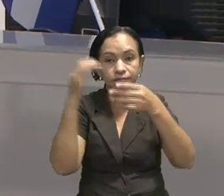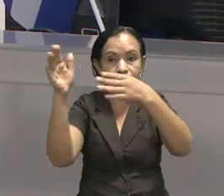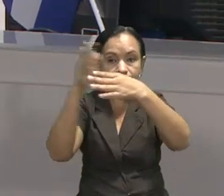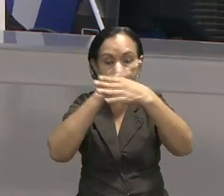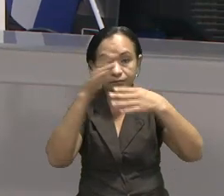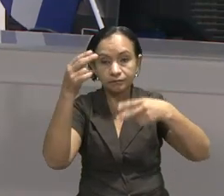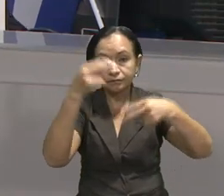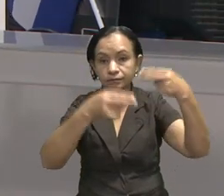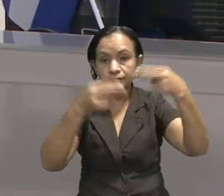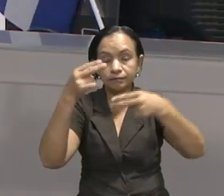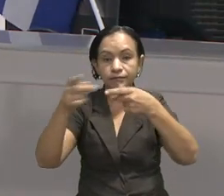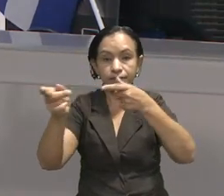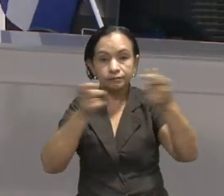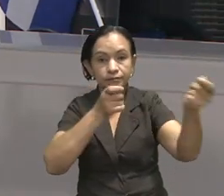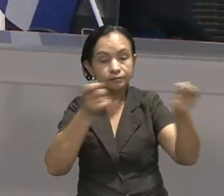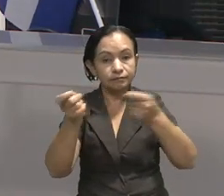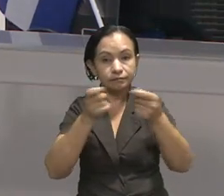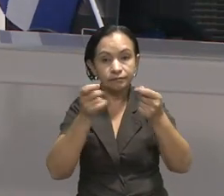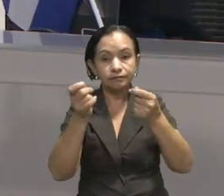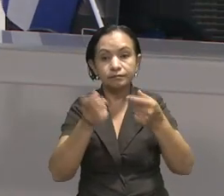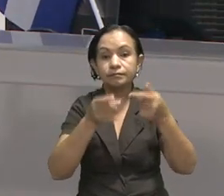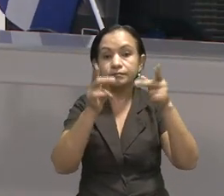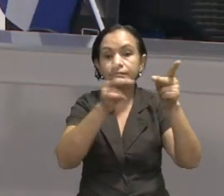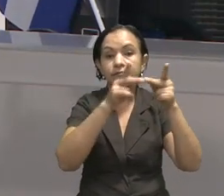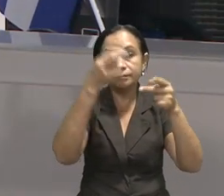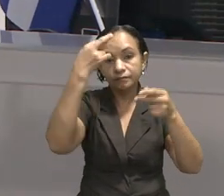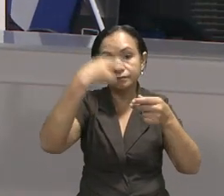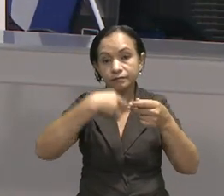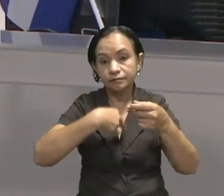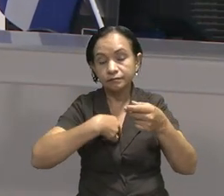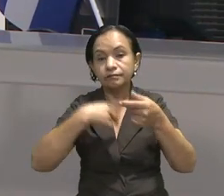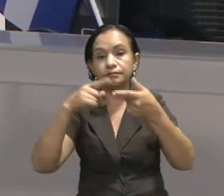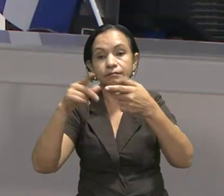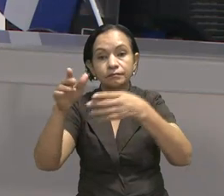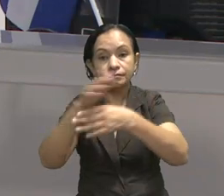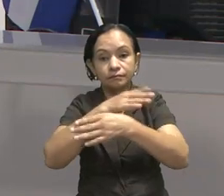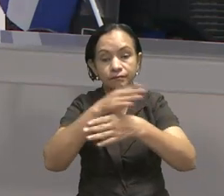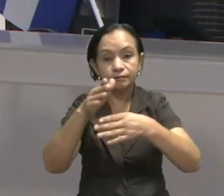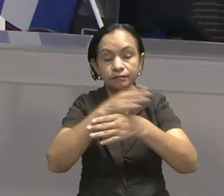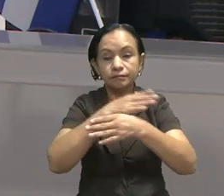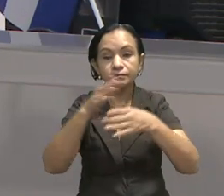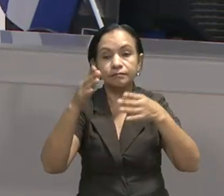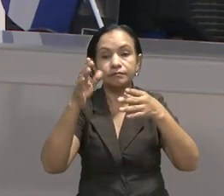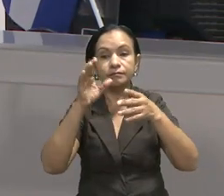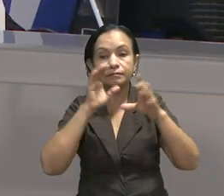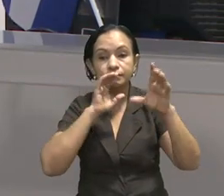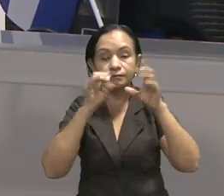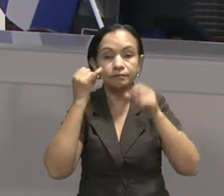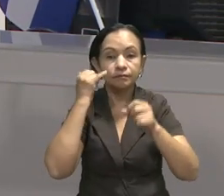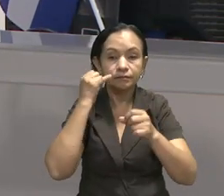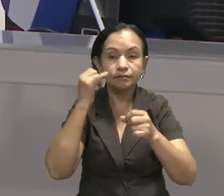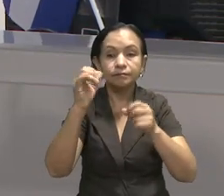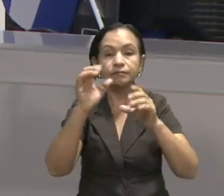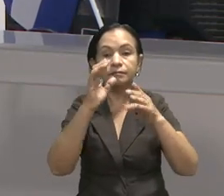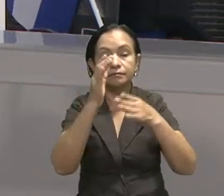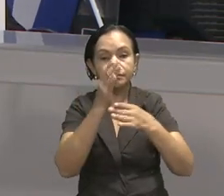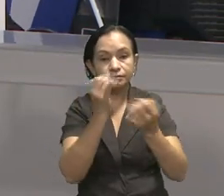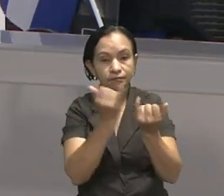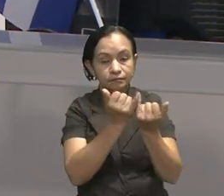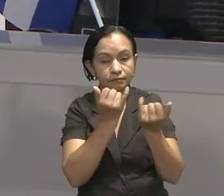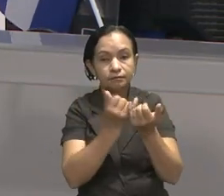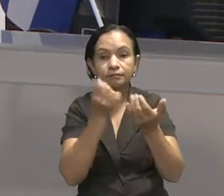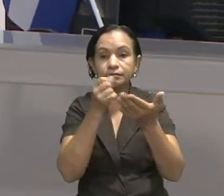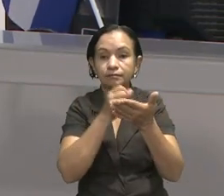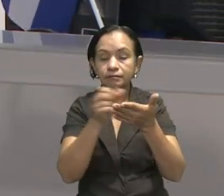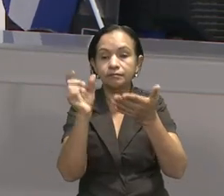numeración, regular a los operadores y prestadores de los distintos servicios de telecomunicaciones y